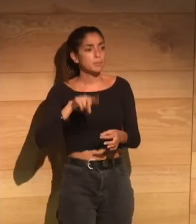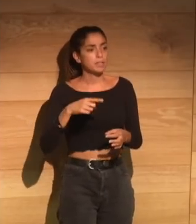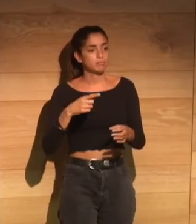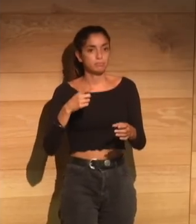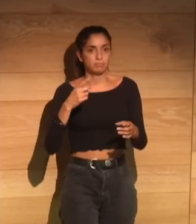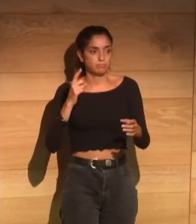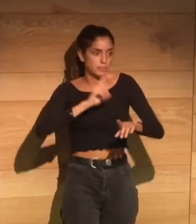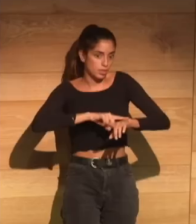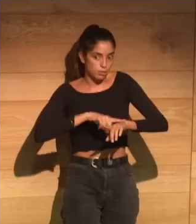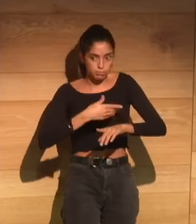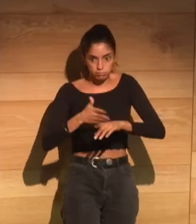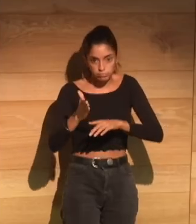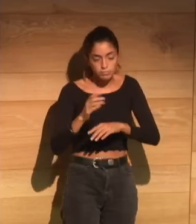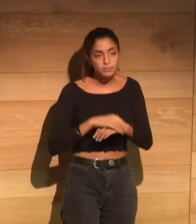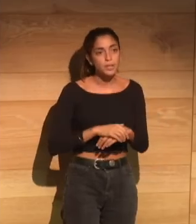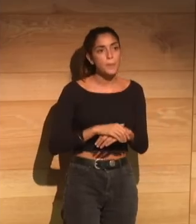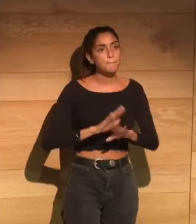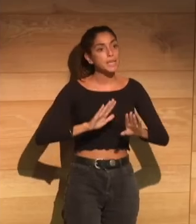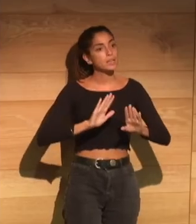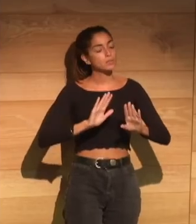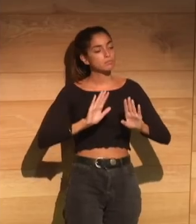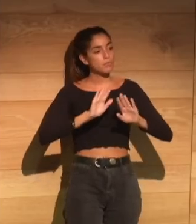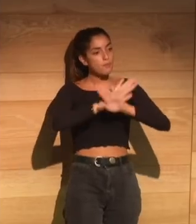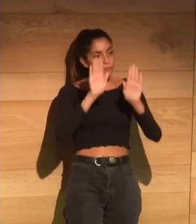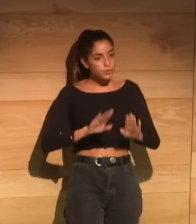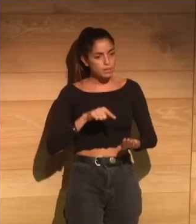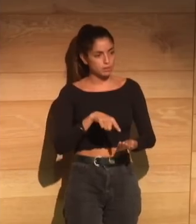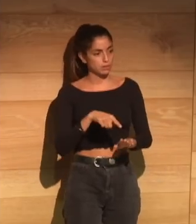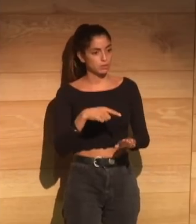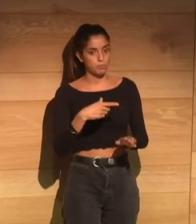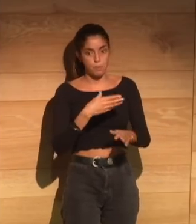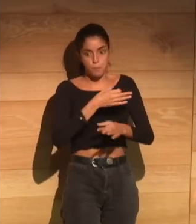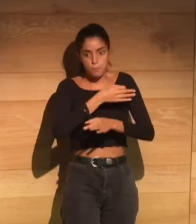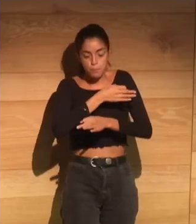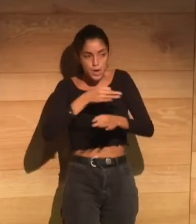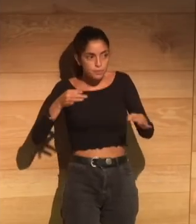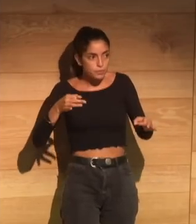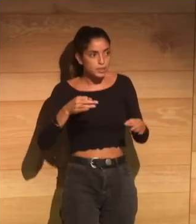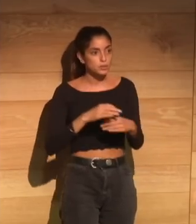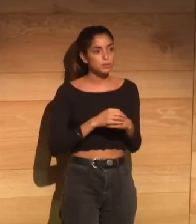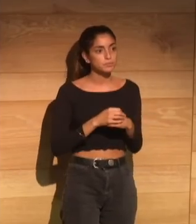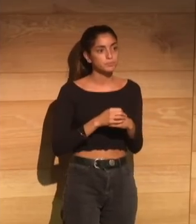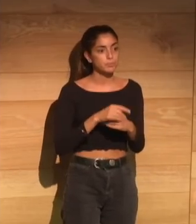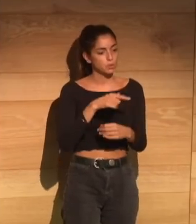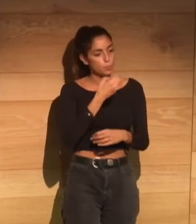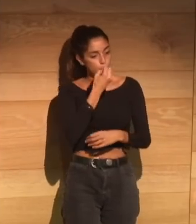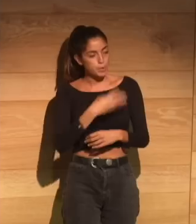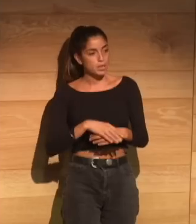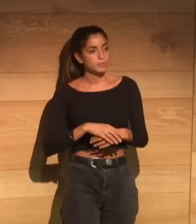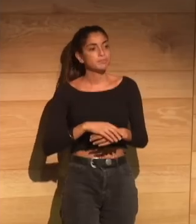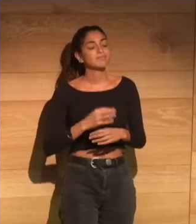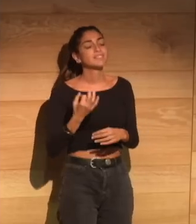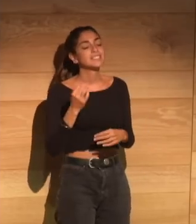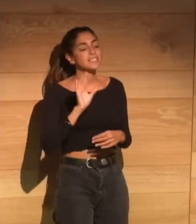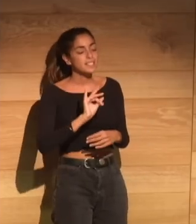pero libre. Cuando terminas dices, ya, pero es que bueno, pero has hecho perfectamente a Tom Hiddleston, está muy bien. Pero es la técnica, no